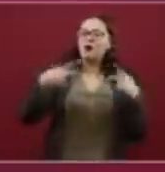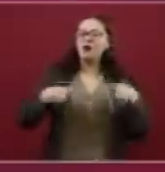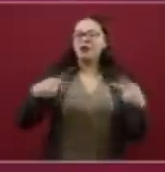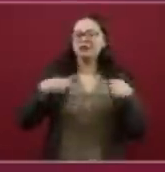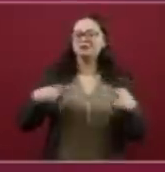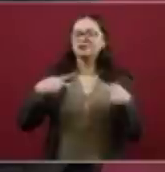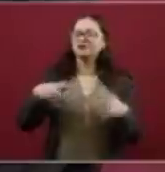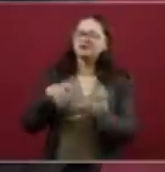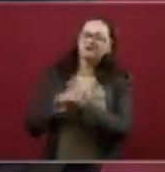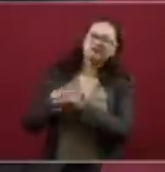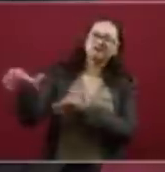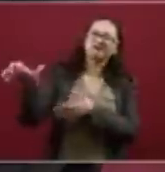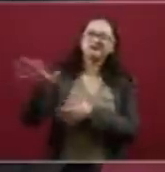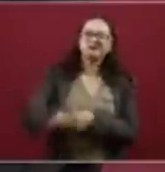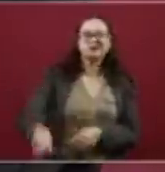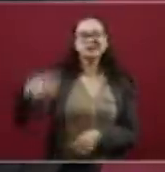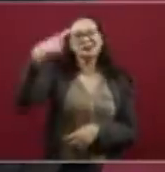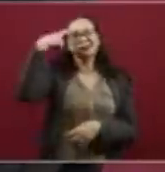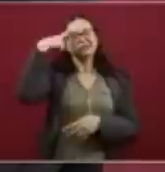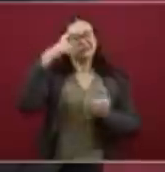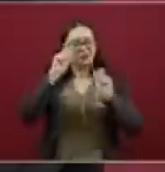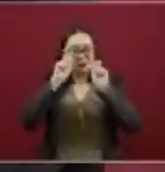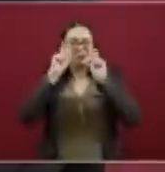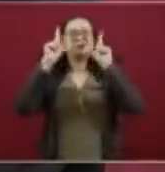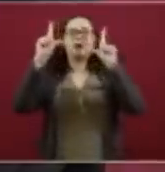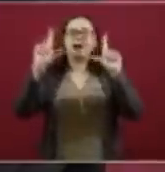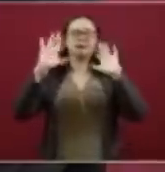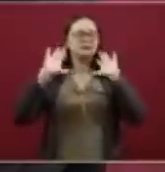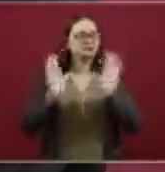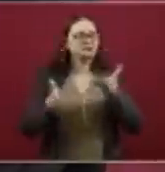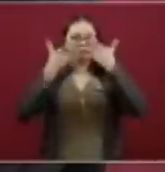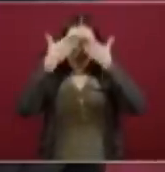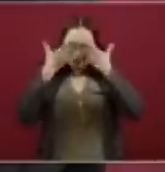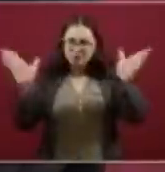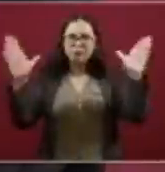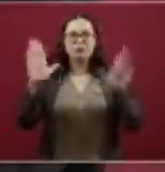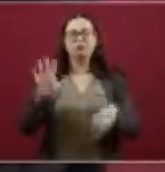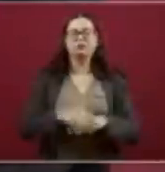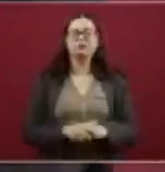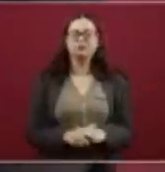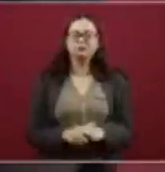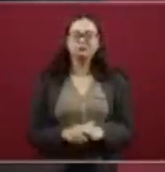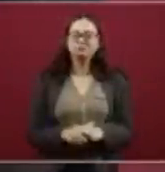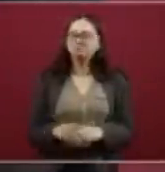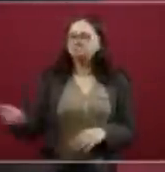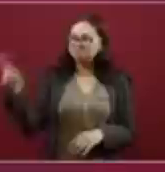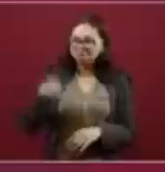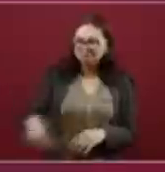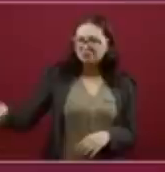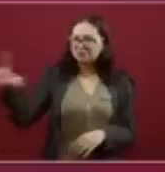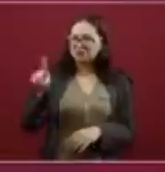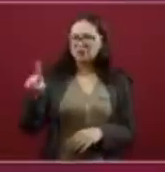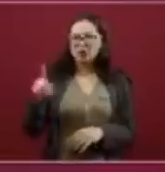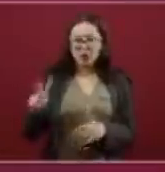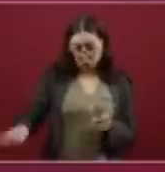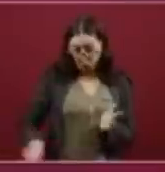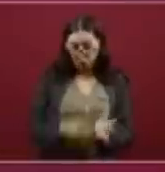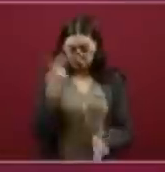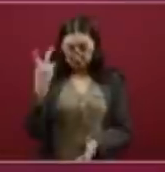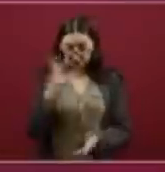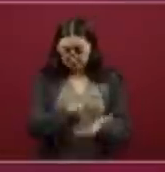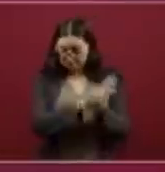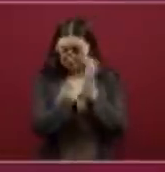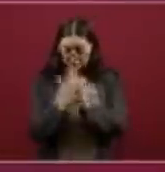la gente despertó por completo y ya nadie va a parar esta